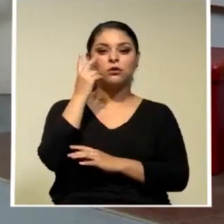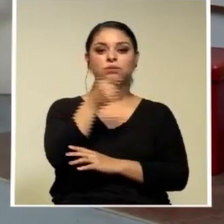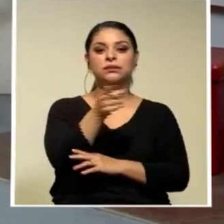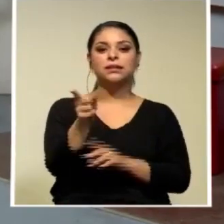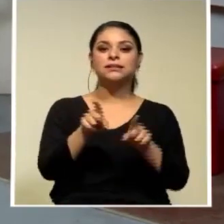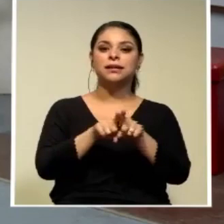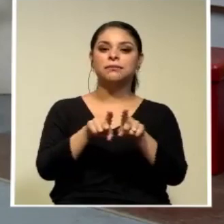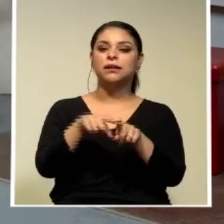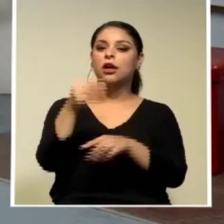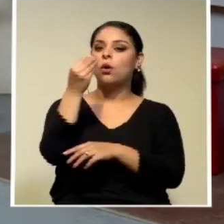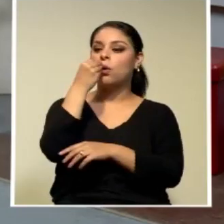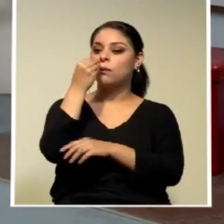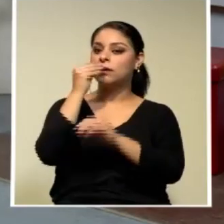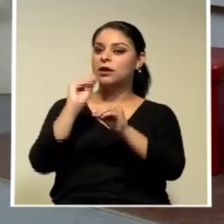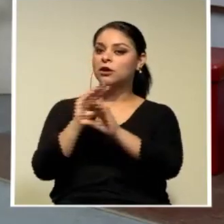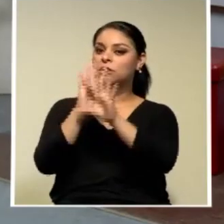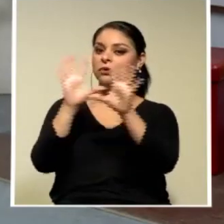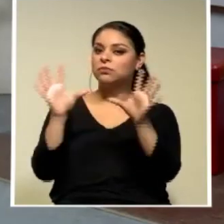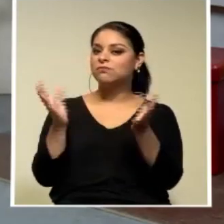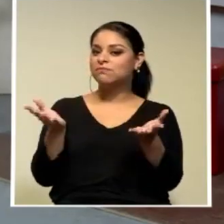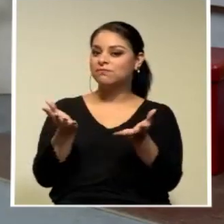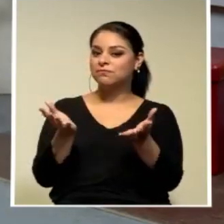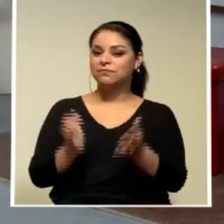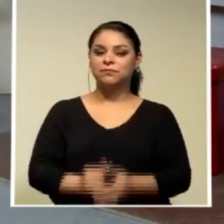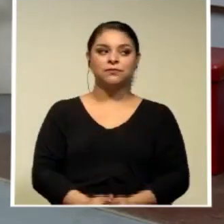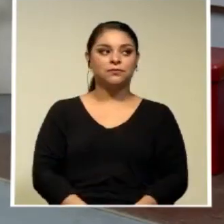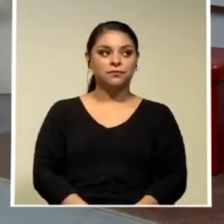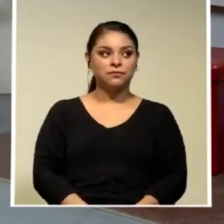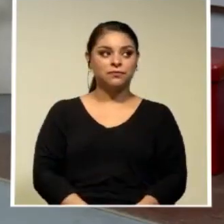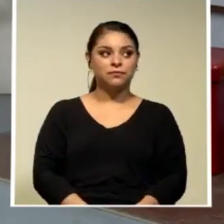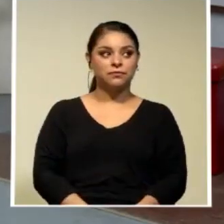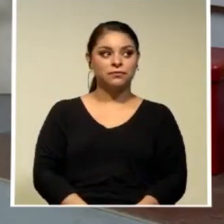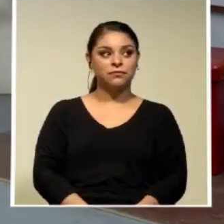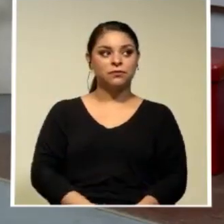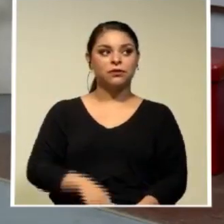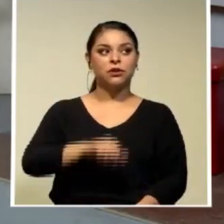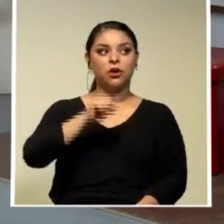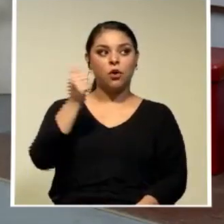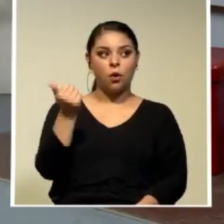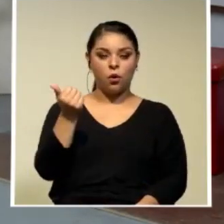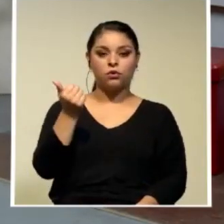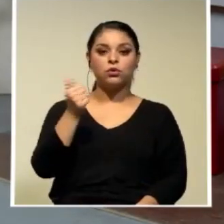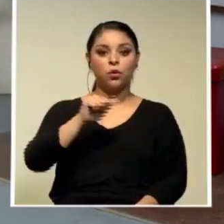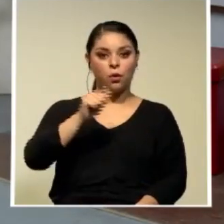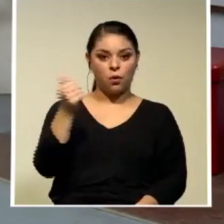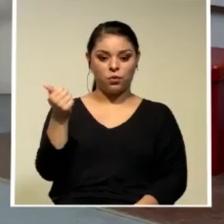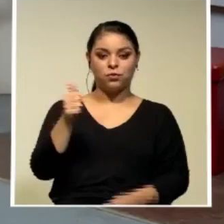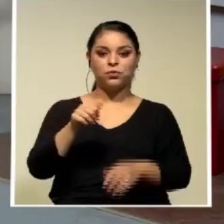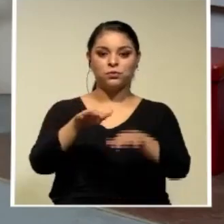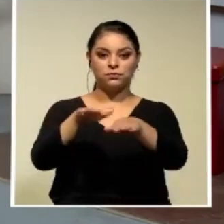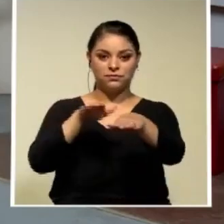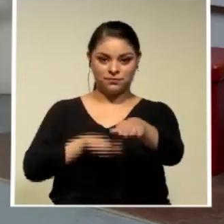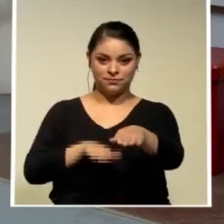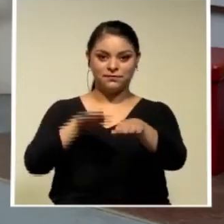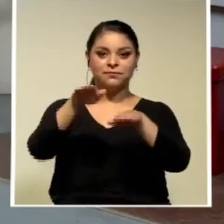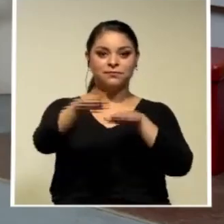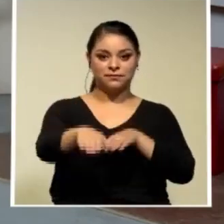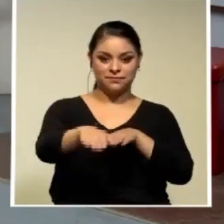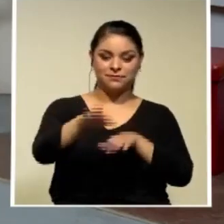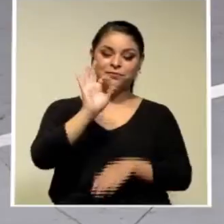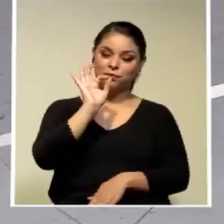desayunando. Sí, muy bien. Laura, el otro pie. Muy bien, niños y niñas.